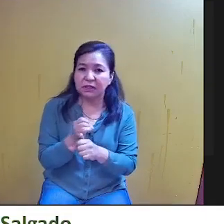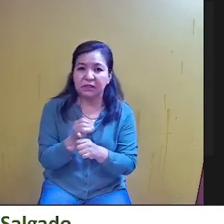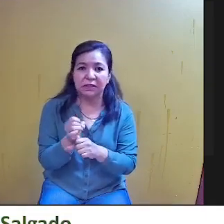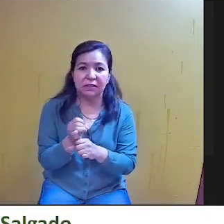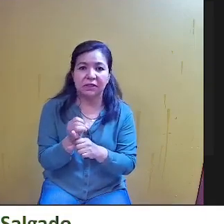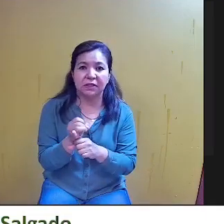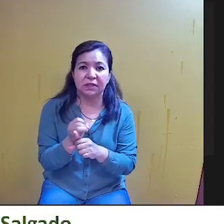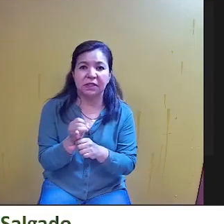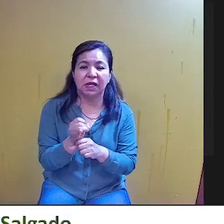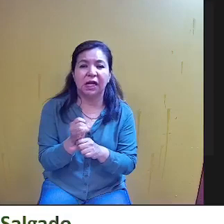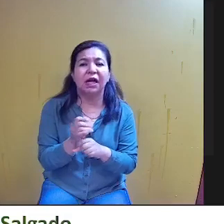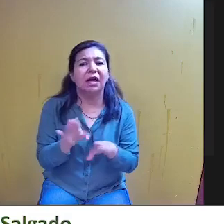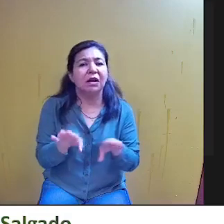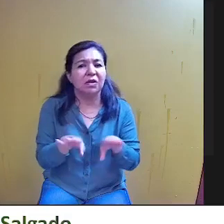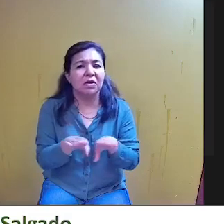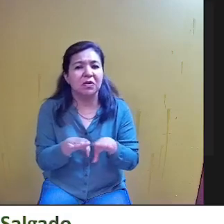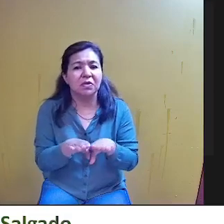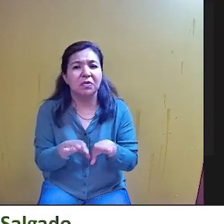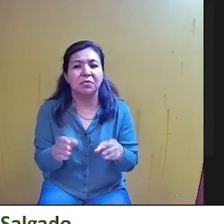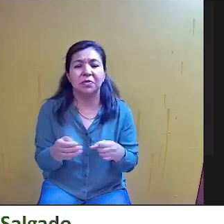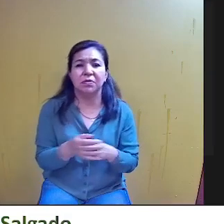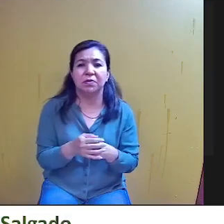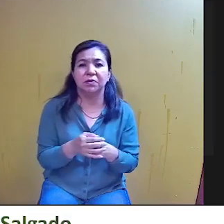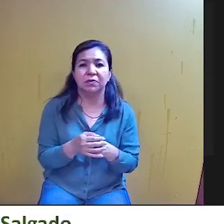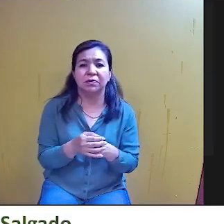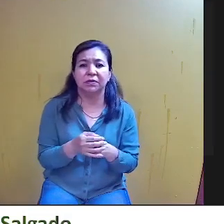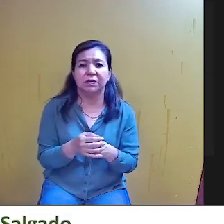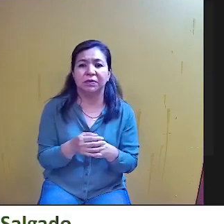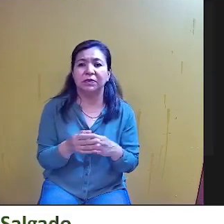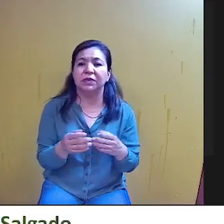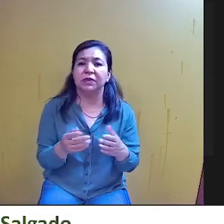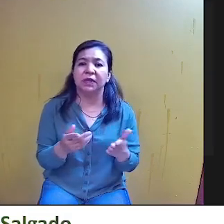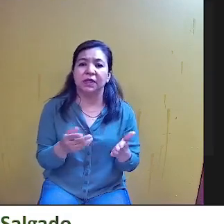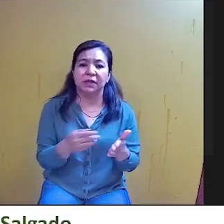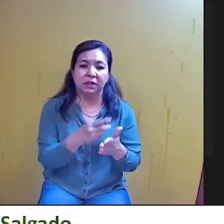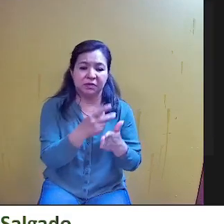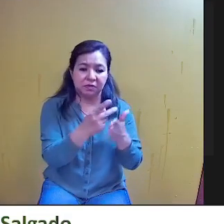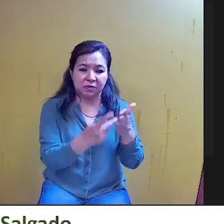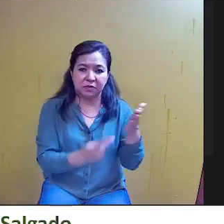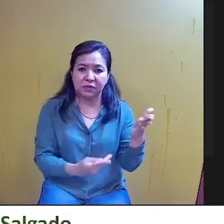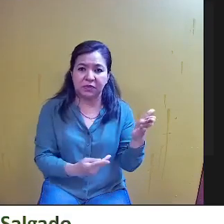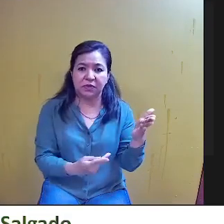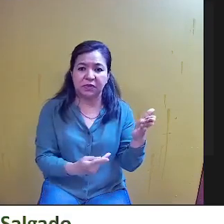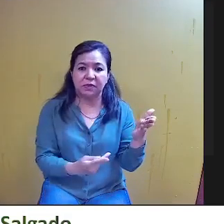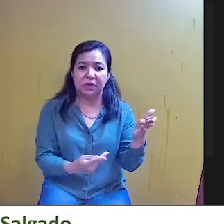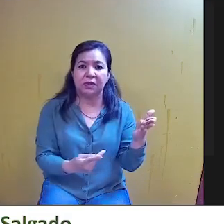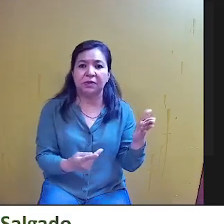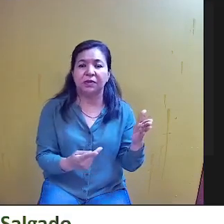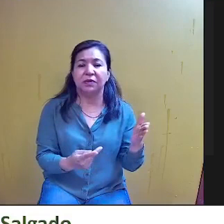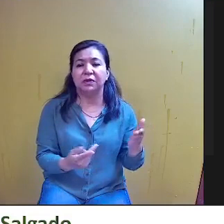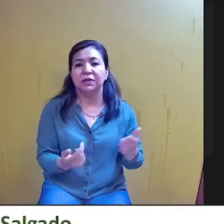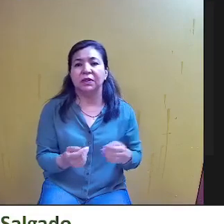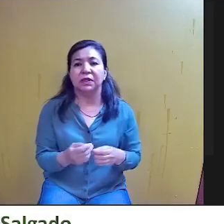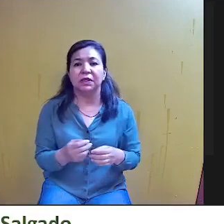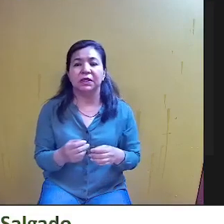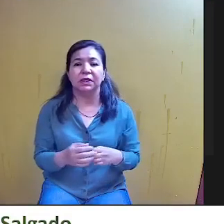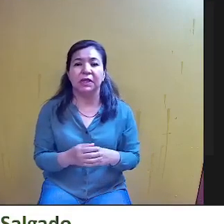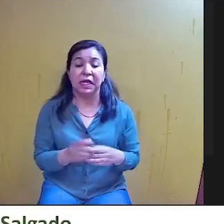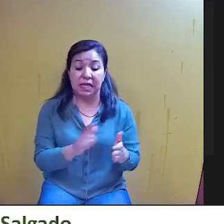conducta en el asunto que nos ocupa, las razones esenciales de la